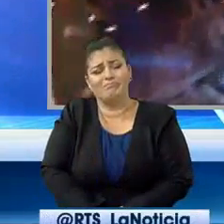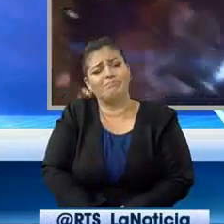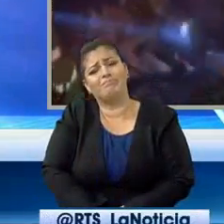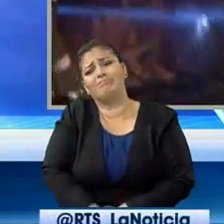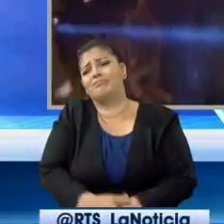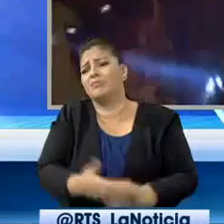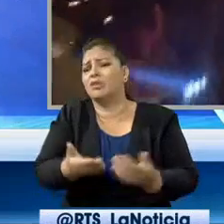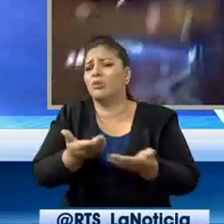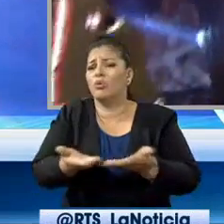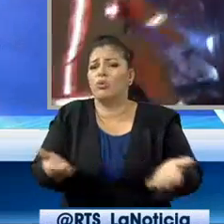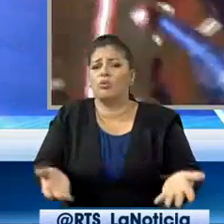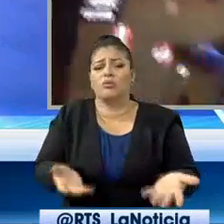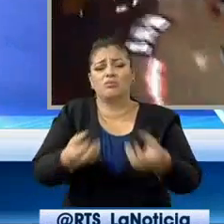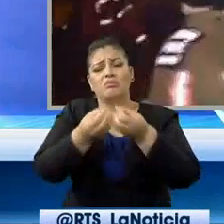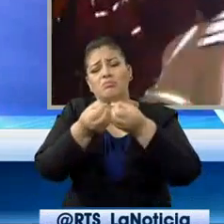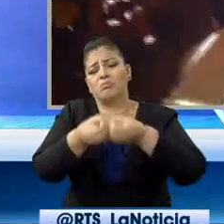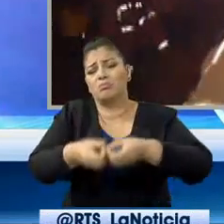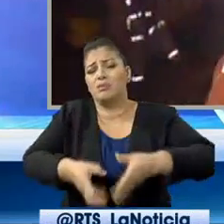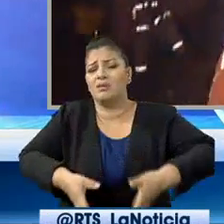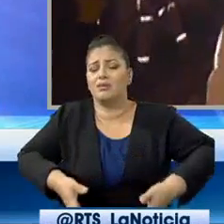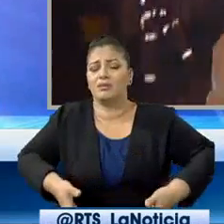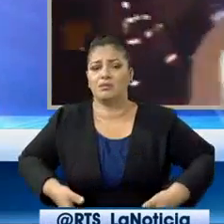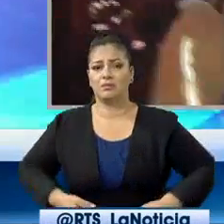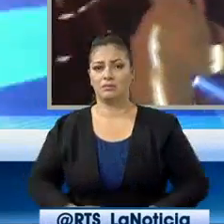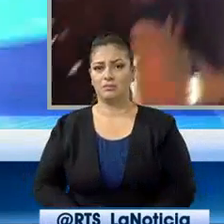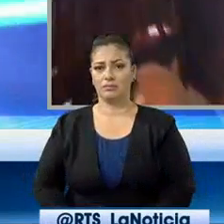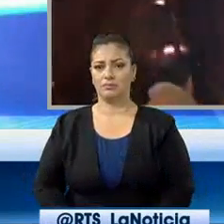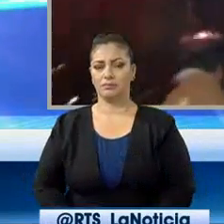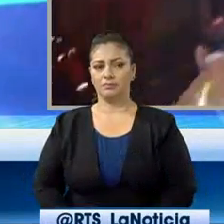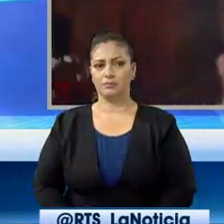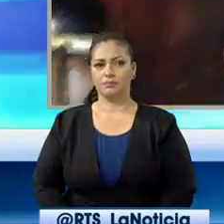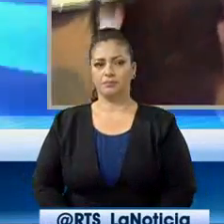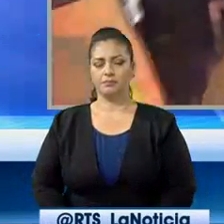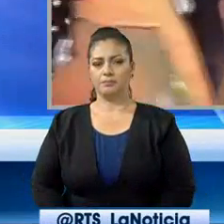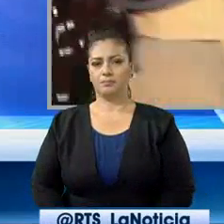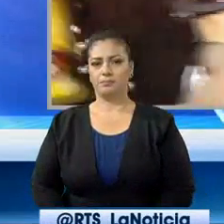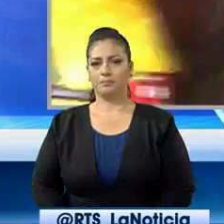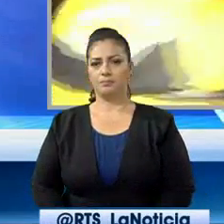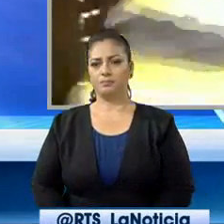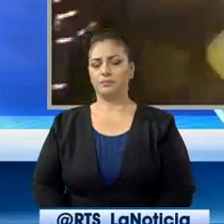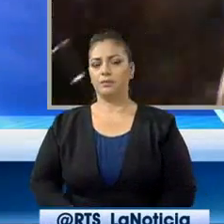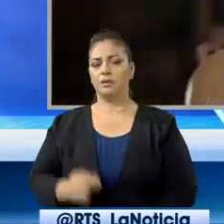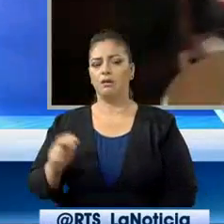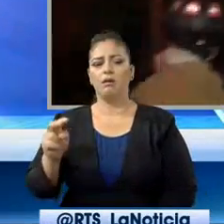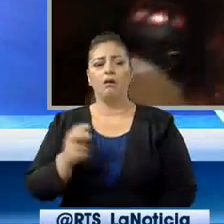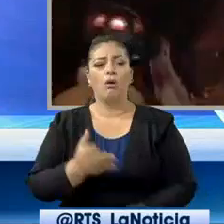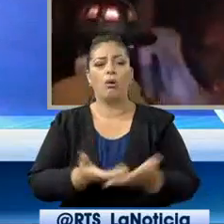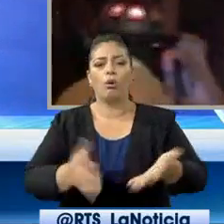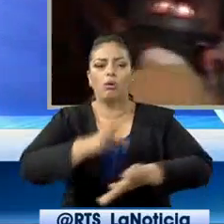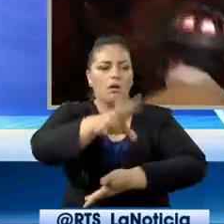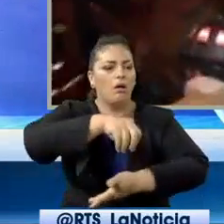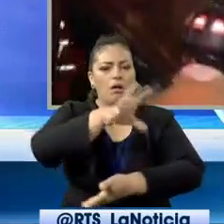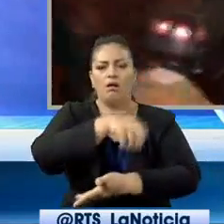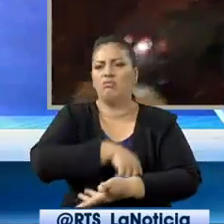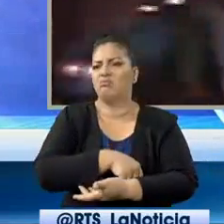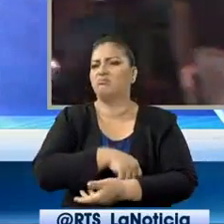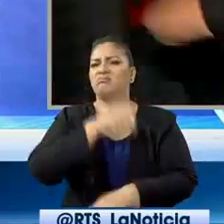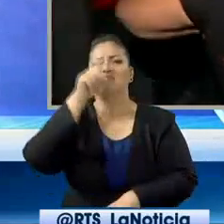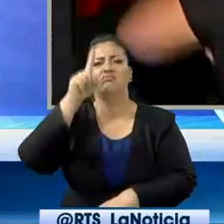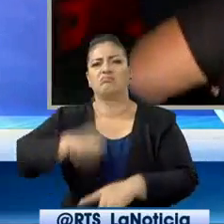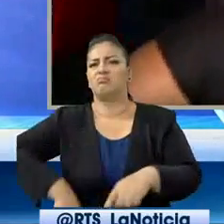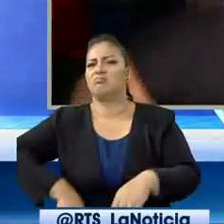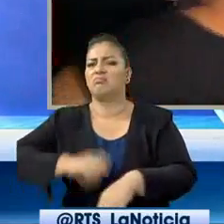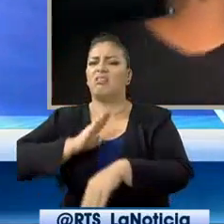más las cosas que habían pasado. Y nada más, ya cuando alcancé a llegar ya no se pudo hacer nada, ya queríamos recuperar las